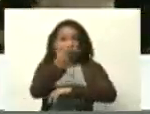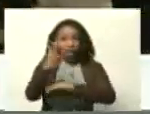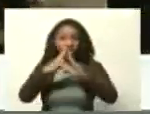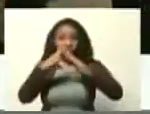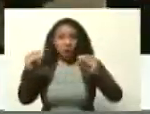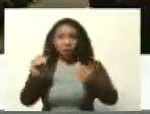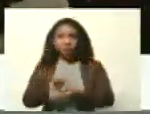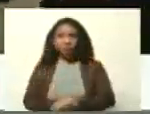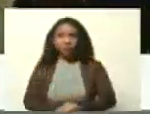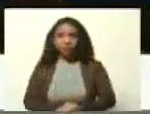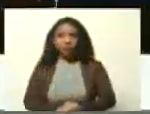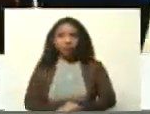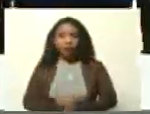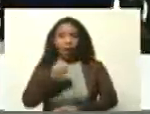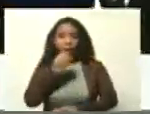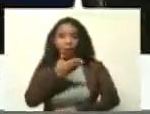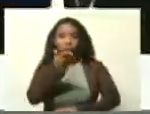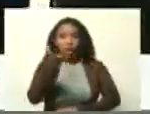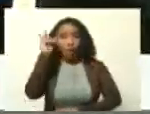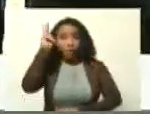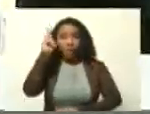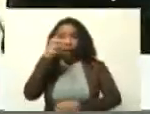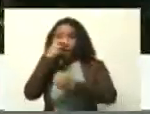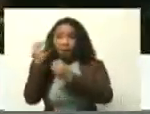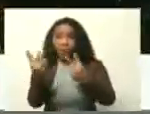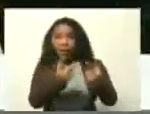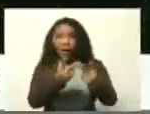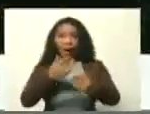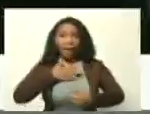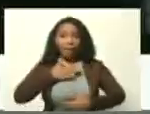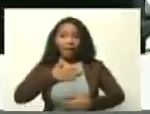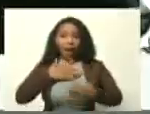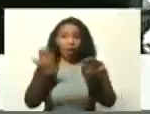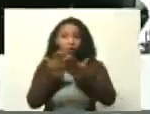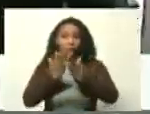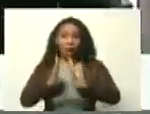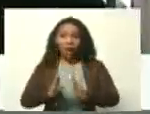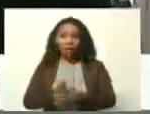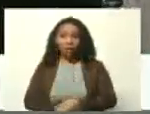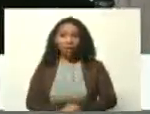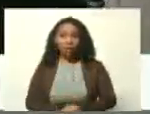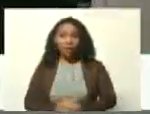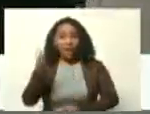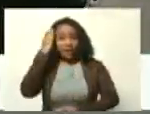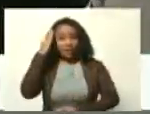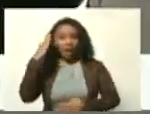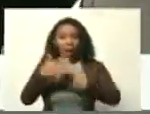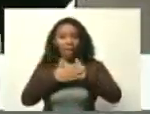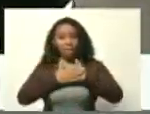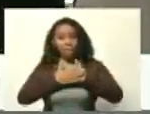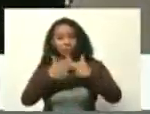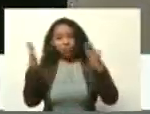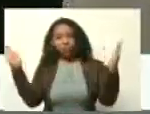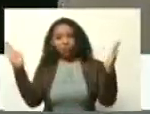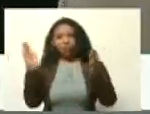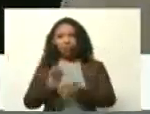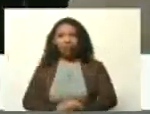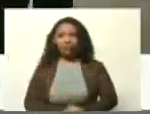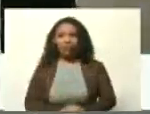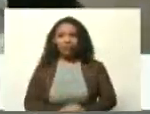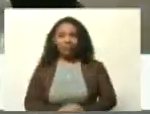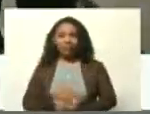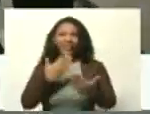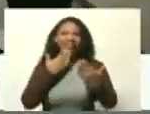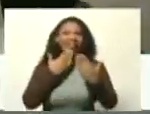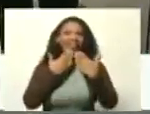todos. Y bueno, profe, usted siempre sea bienvenida a nuestra escuela. ¿Sabe? Tiene las puertas abiertas.